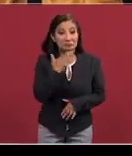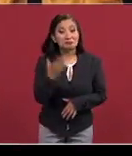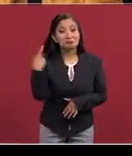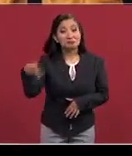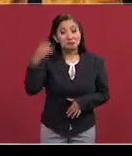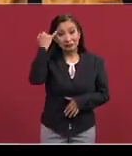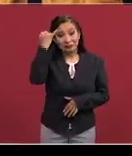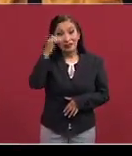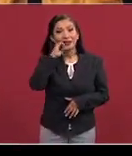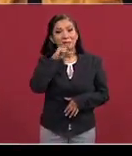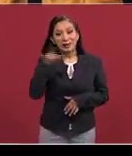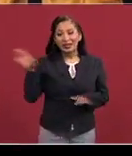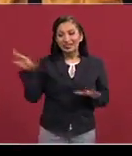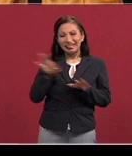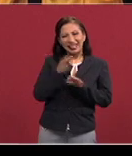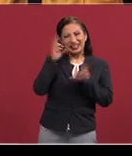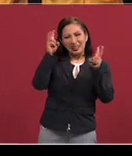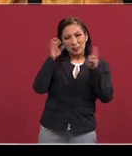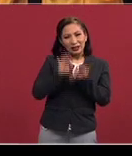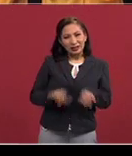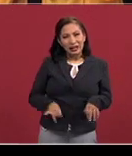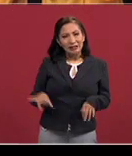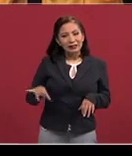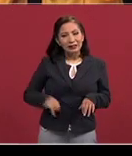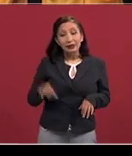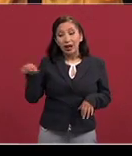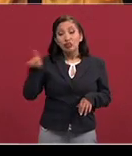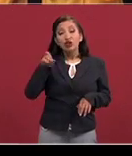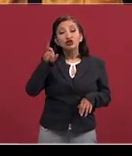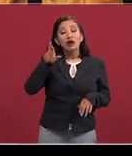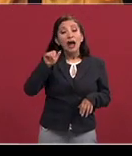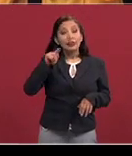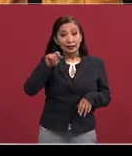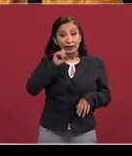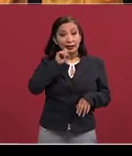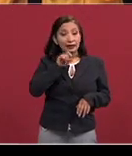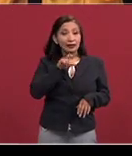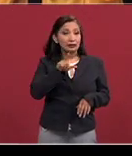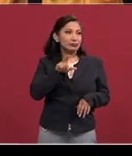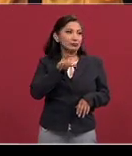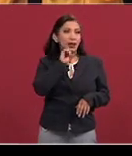y además traes a colación un tema interesante. El Dr. Atl es,